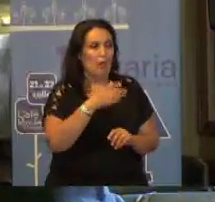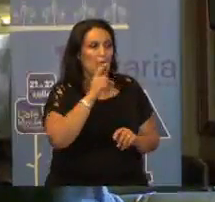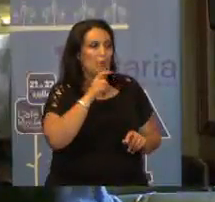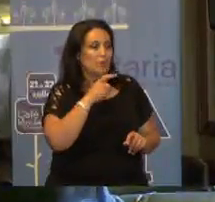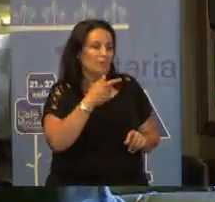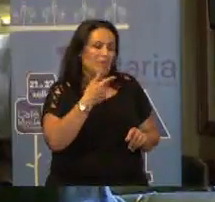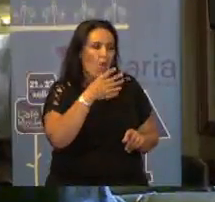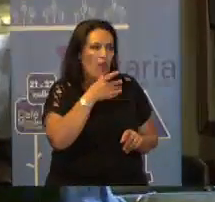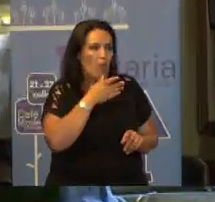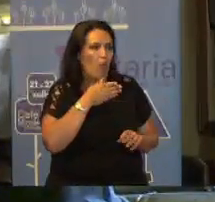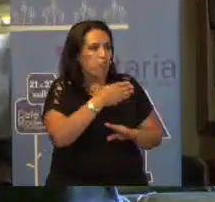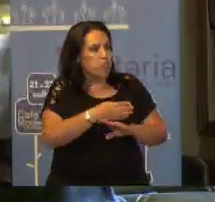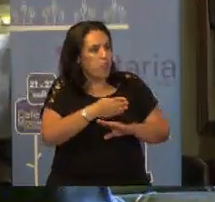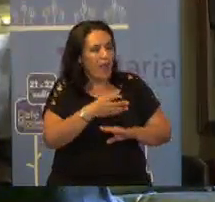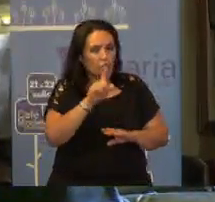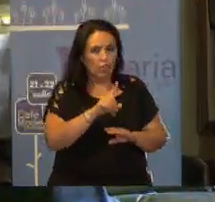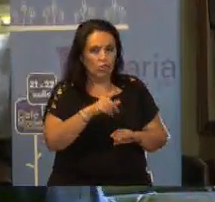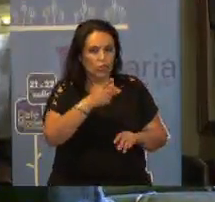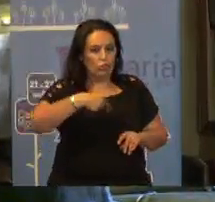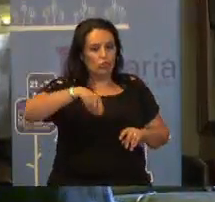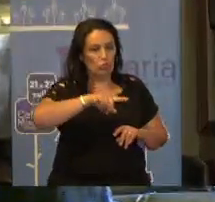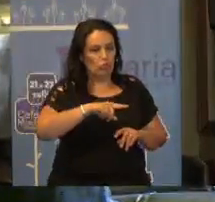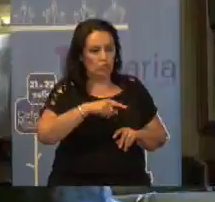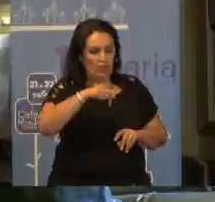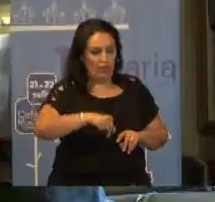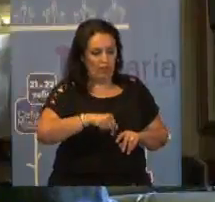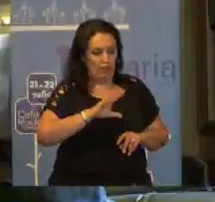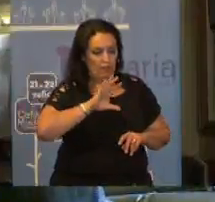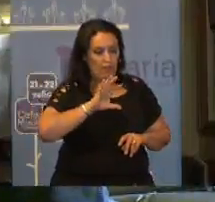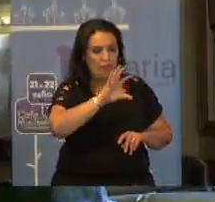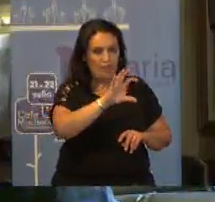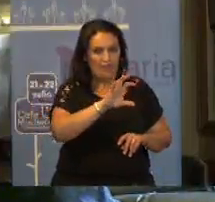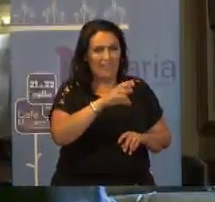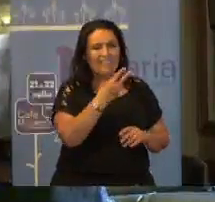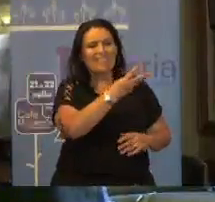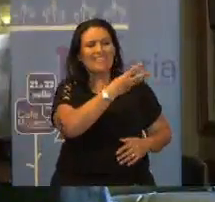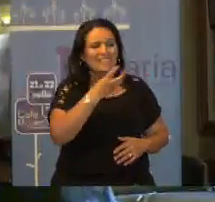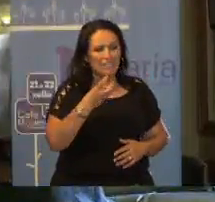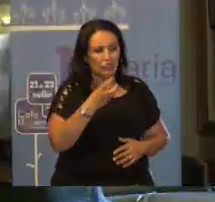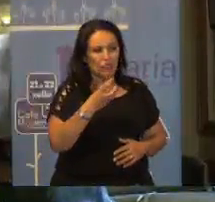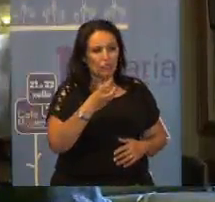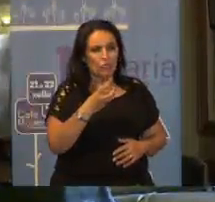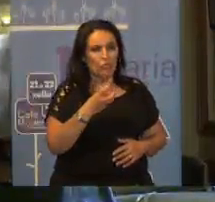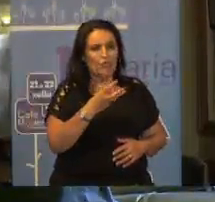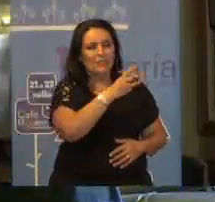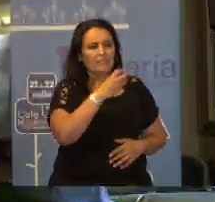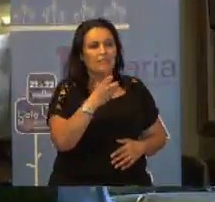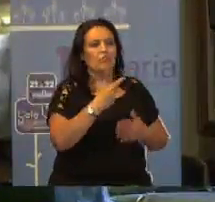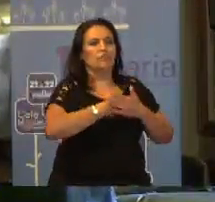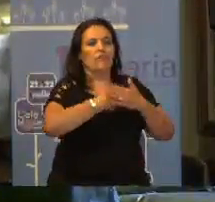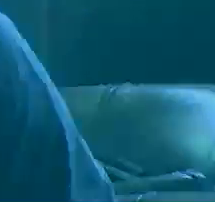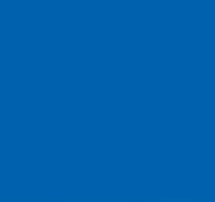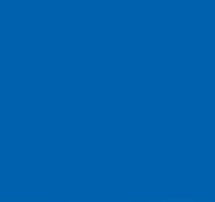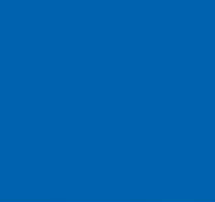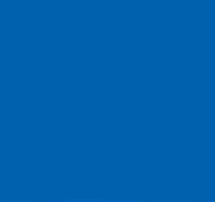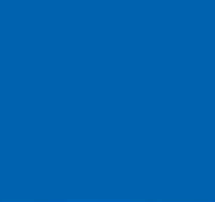neste país hai 316 concellos. Desos 316, 300 non poden facer renta